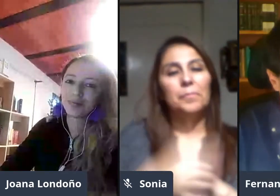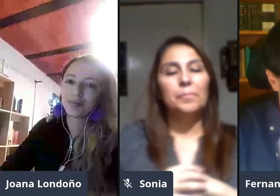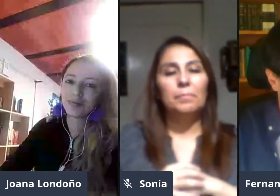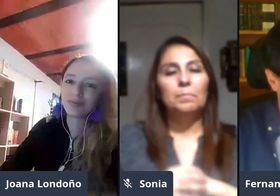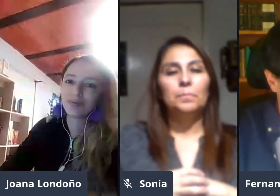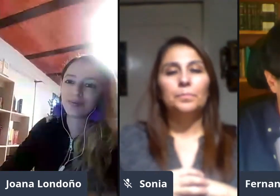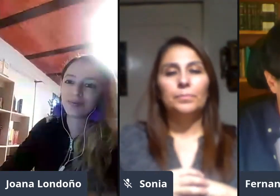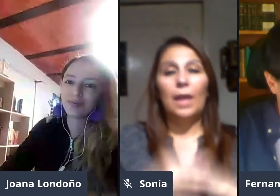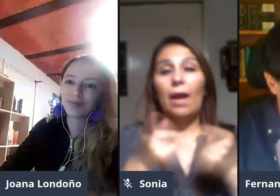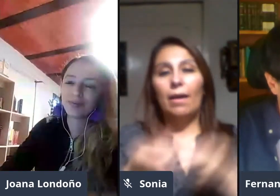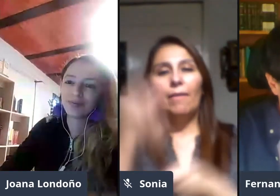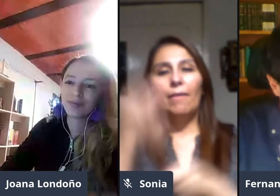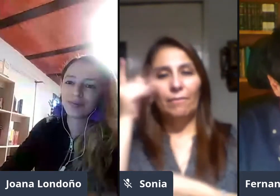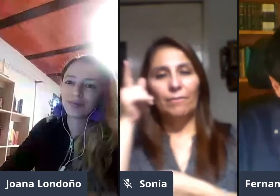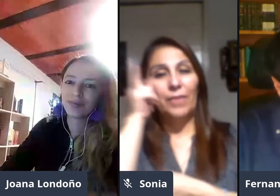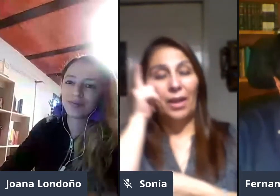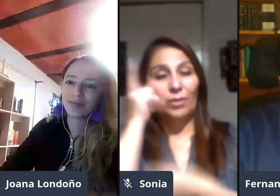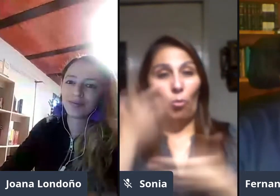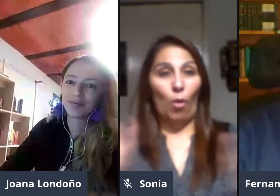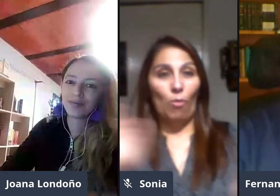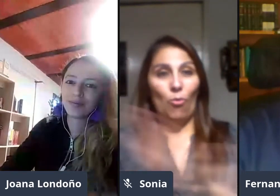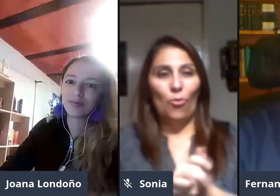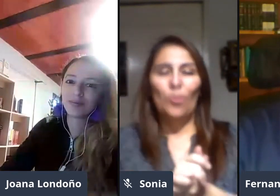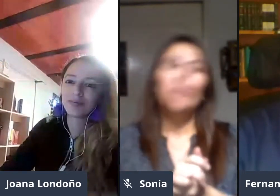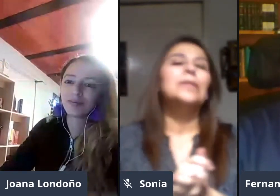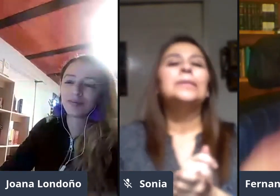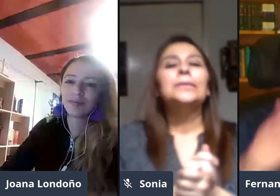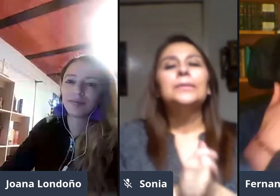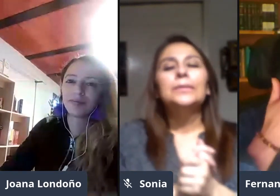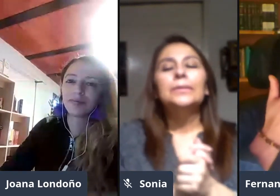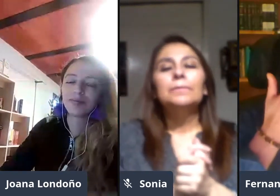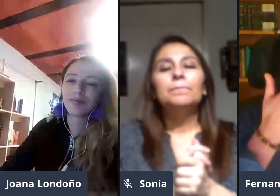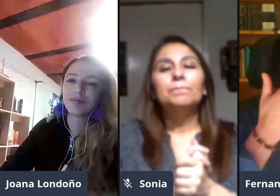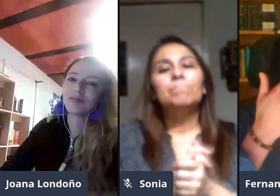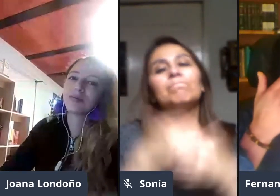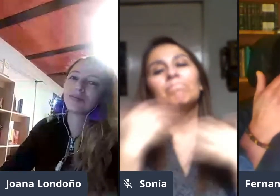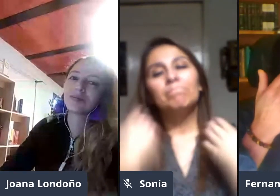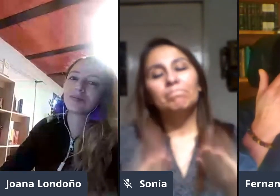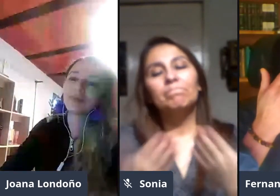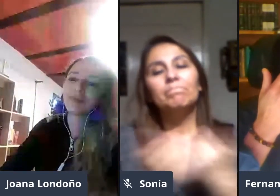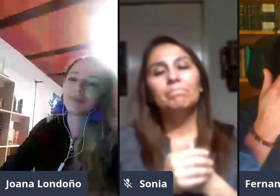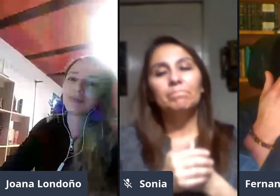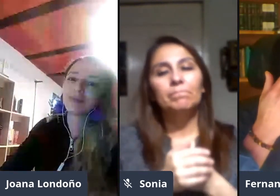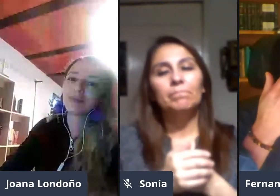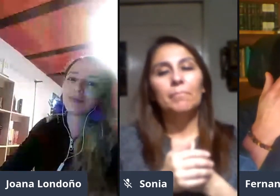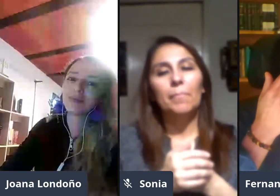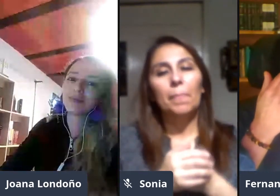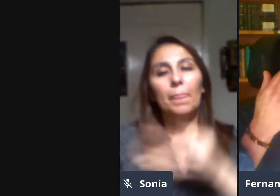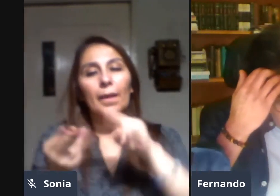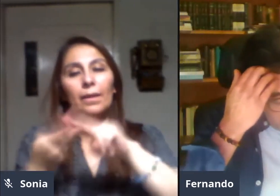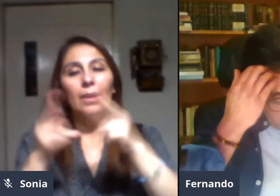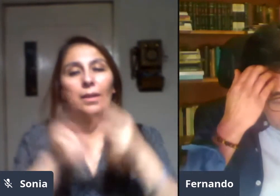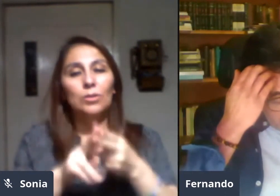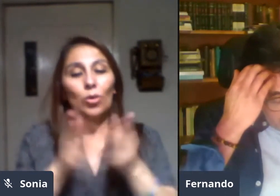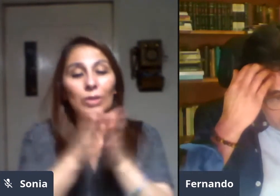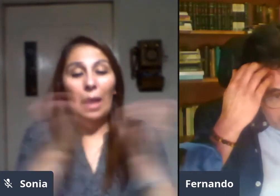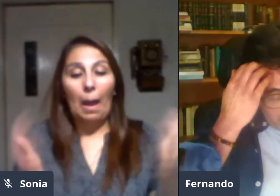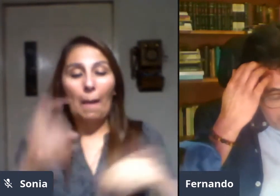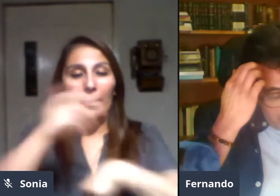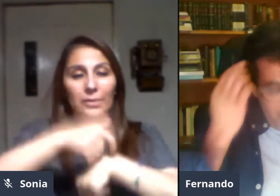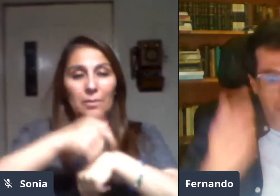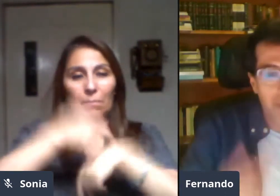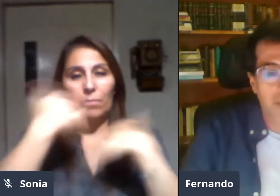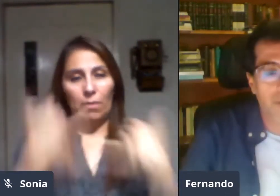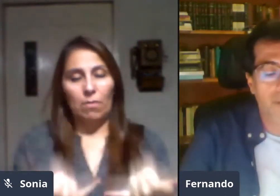guau bueno a propósito de esta época quizás